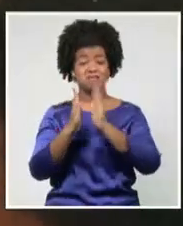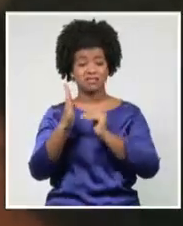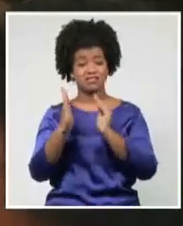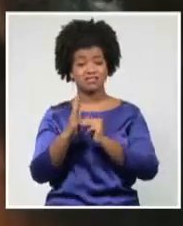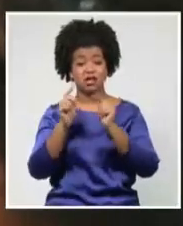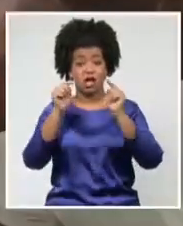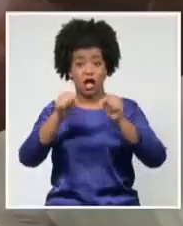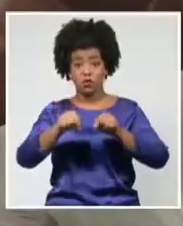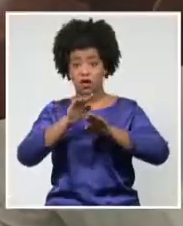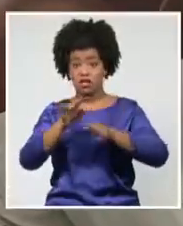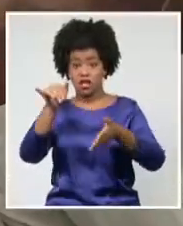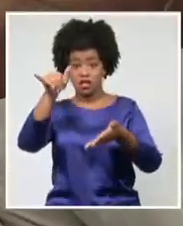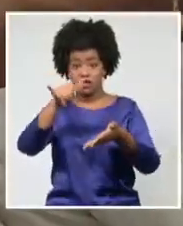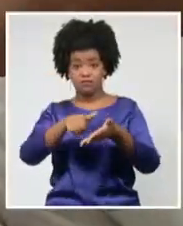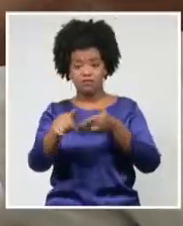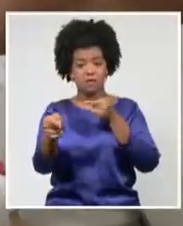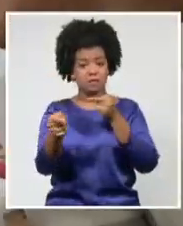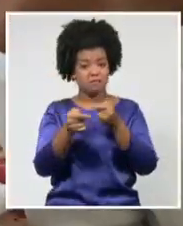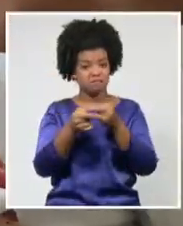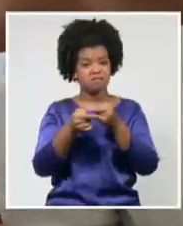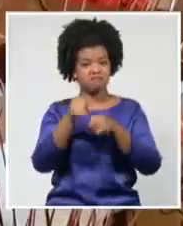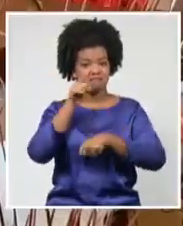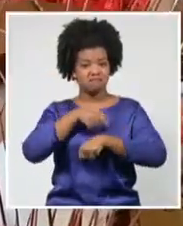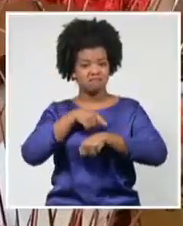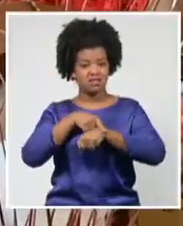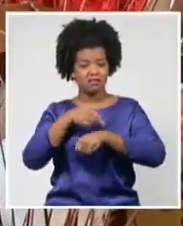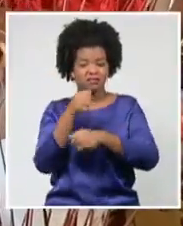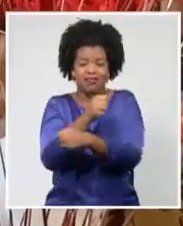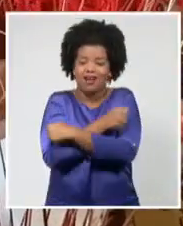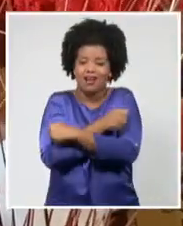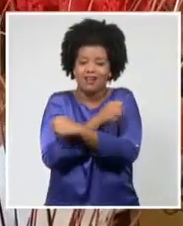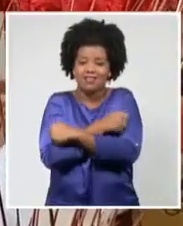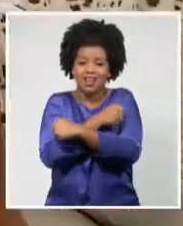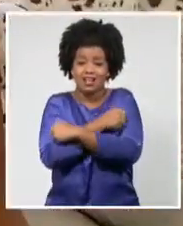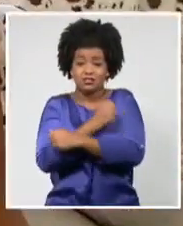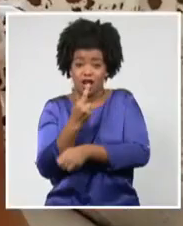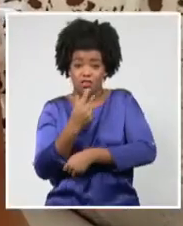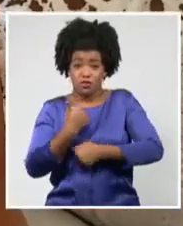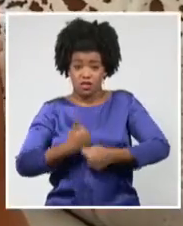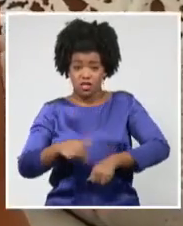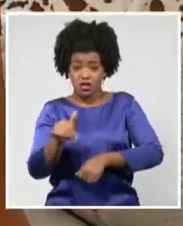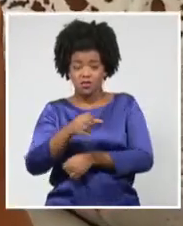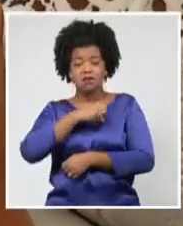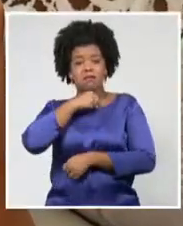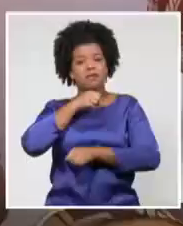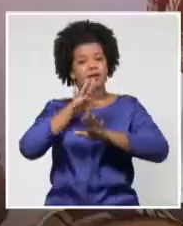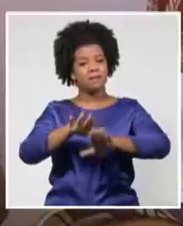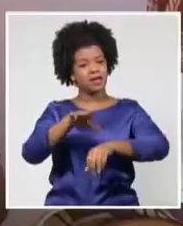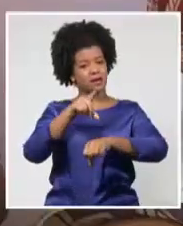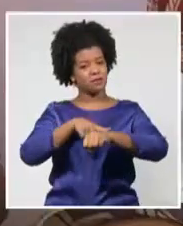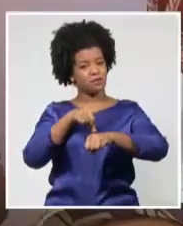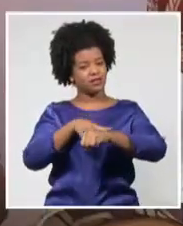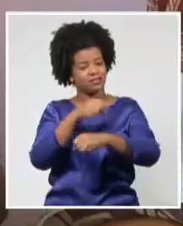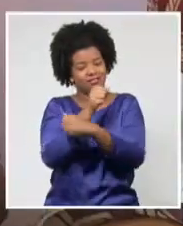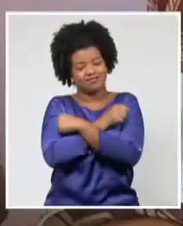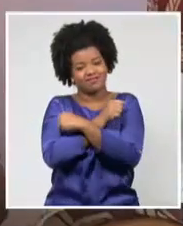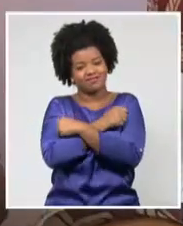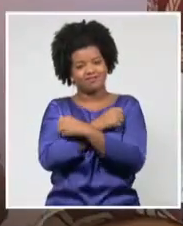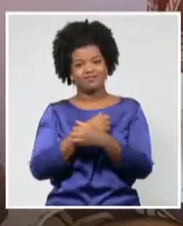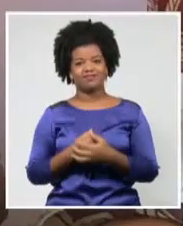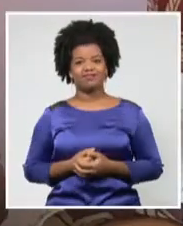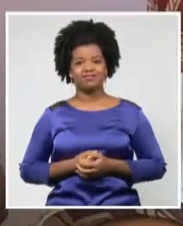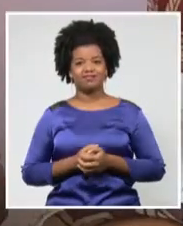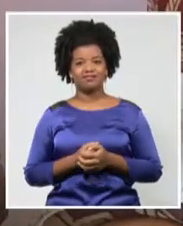Ahora, cuando ya queda menos para abrazar a su héroe, Lisa y Daimaris junto a su madre solo esperan el momento. Que ya se va a acabar la